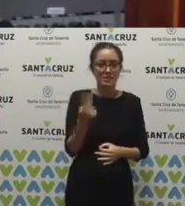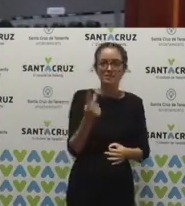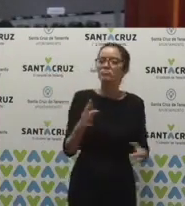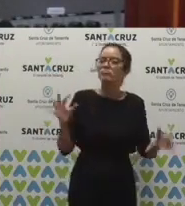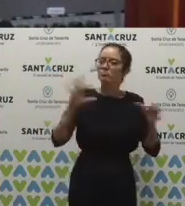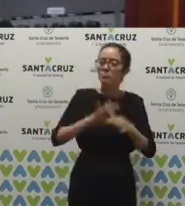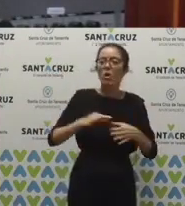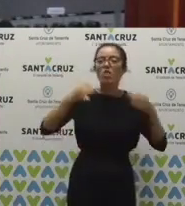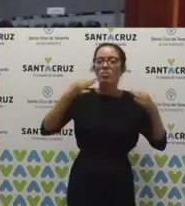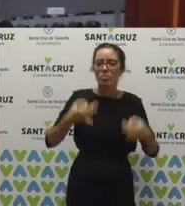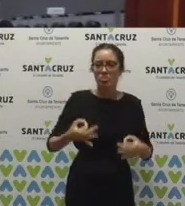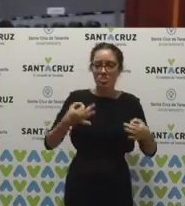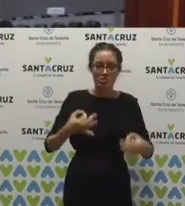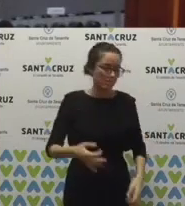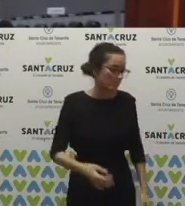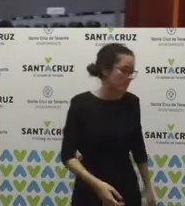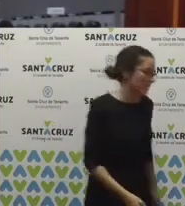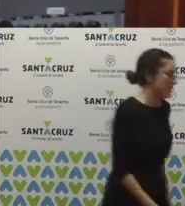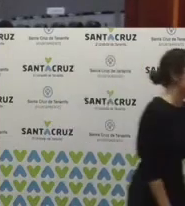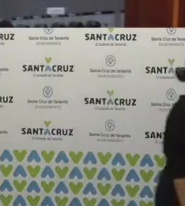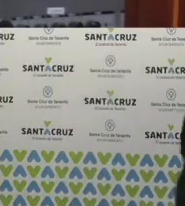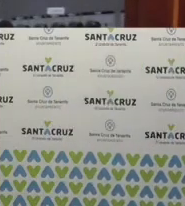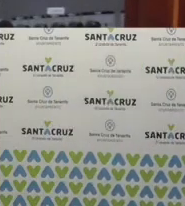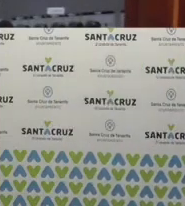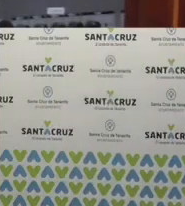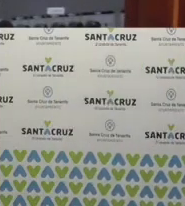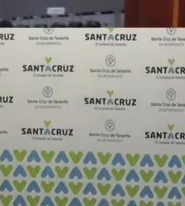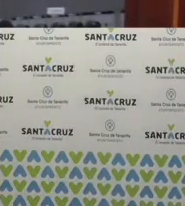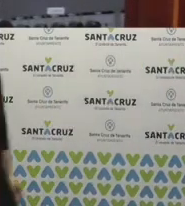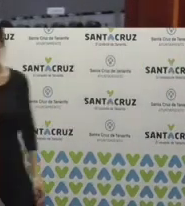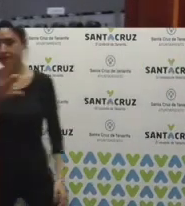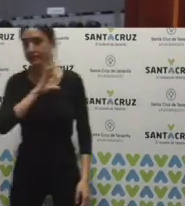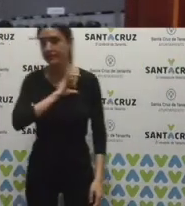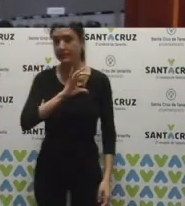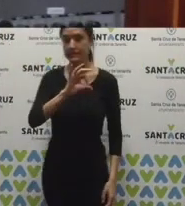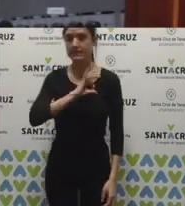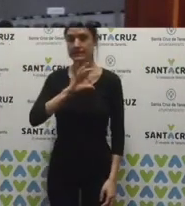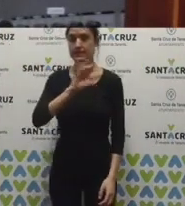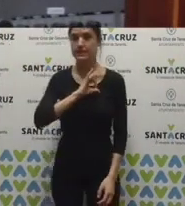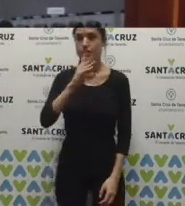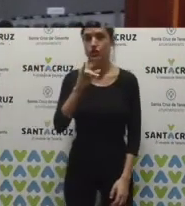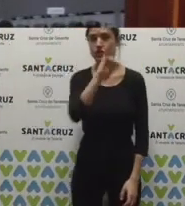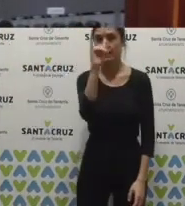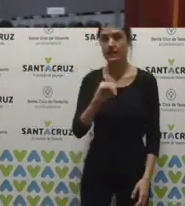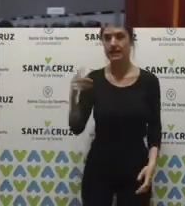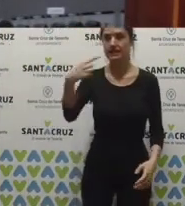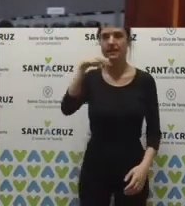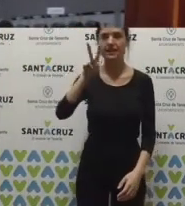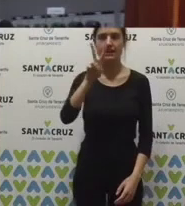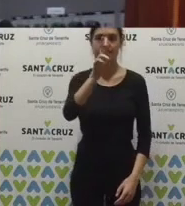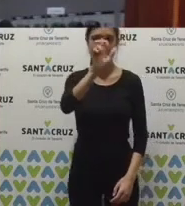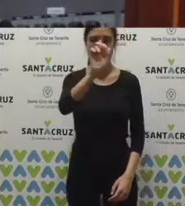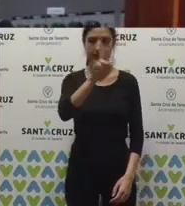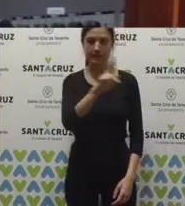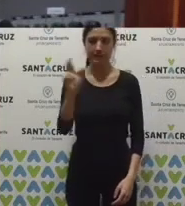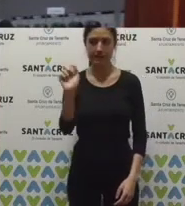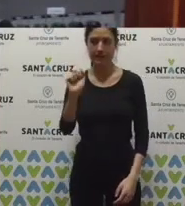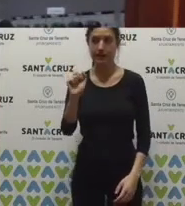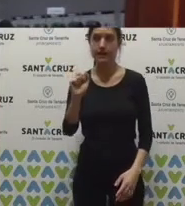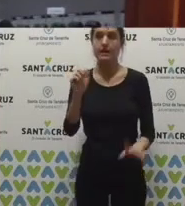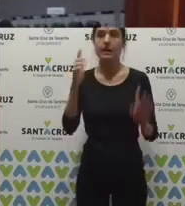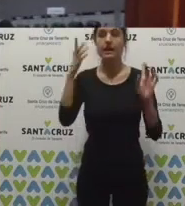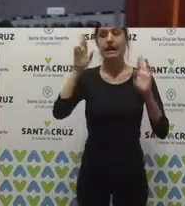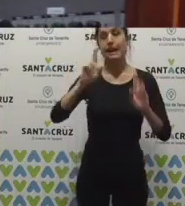emoción que presenta el señor díaz guerra nosotros le queríamos plantear una transaccional espero que sea posible